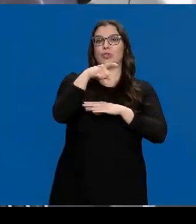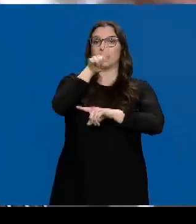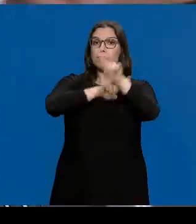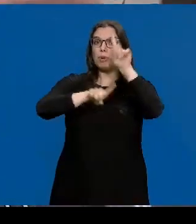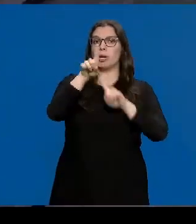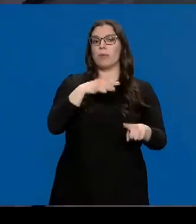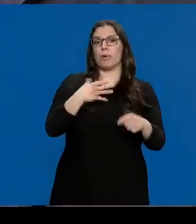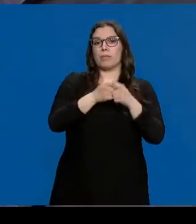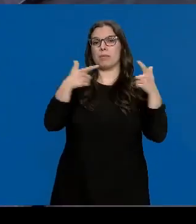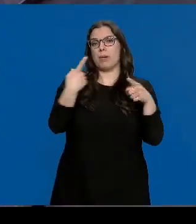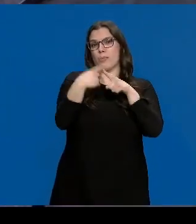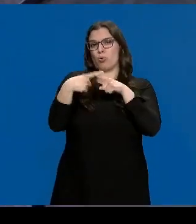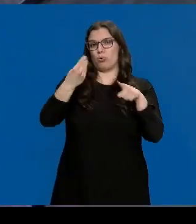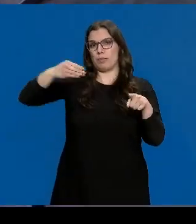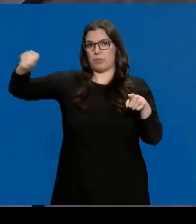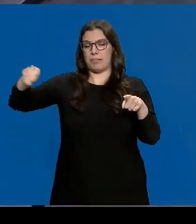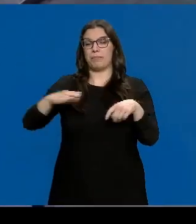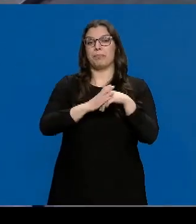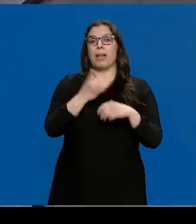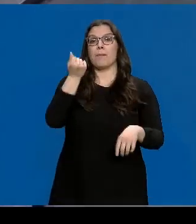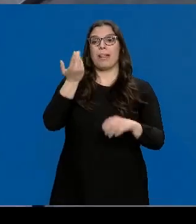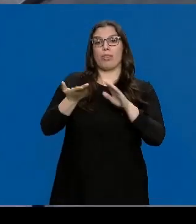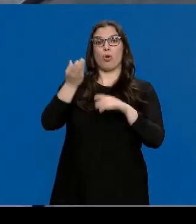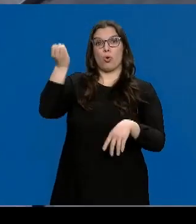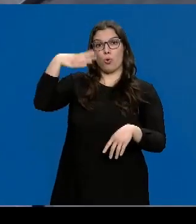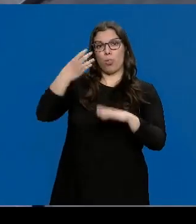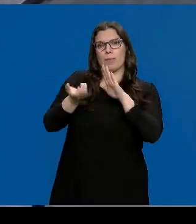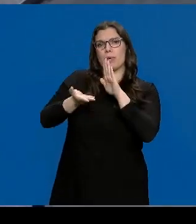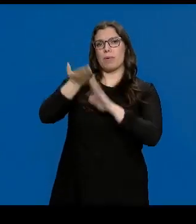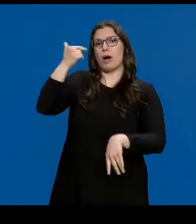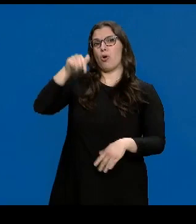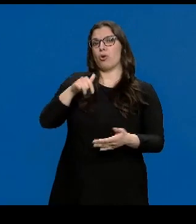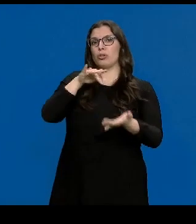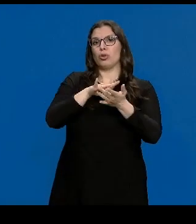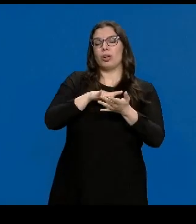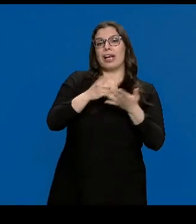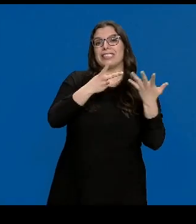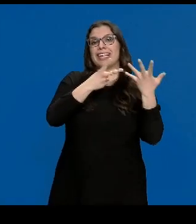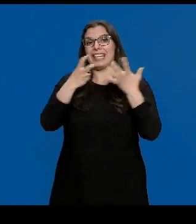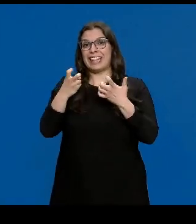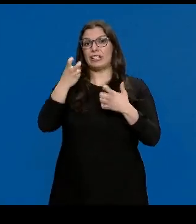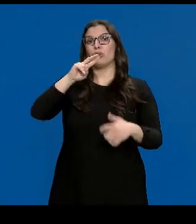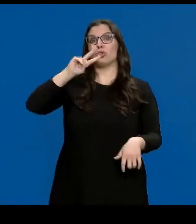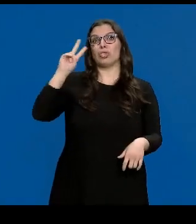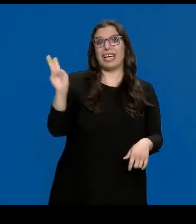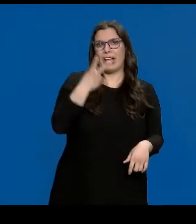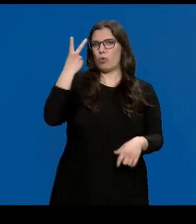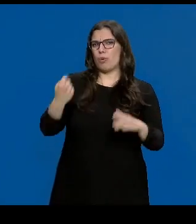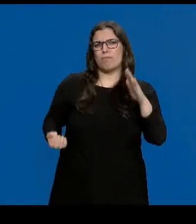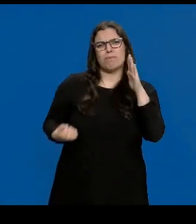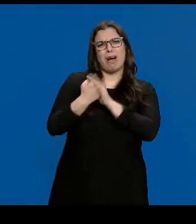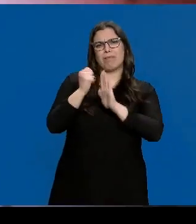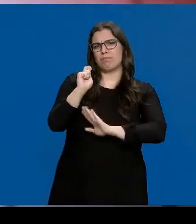podría extenderse a otros productos. Y el precio de la luz, que sigue escalando, hoy alcanzará los 700 euros, su récord